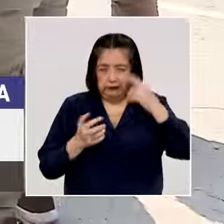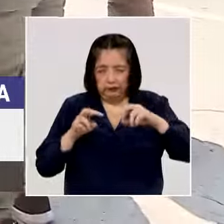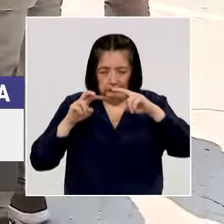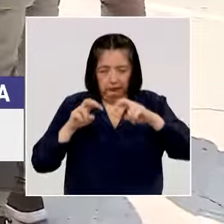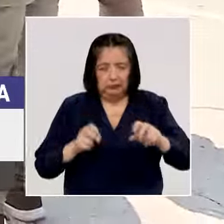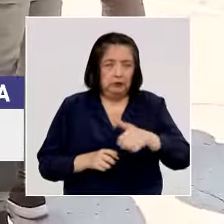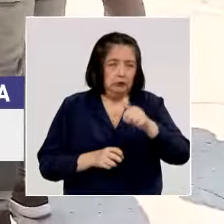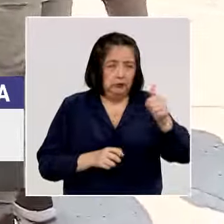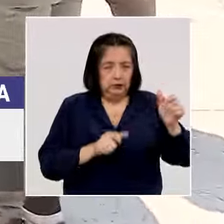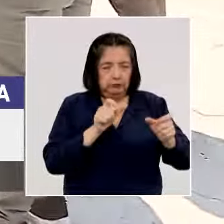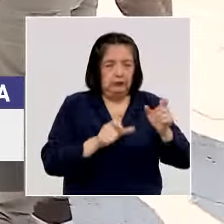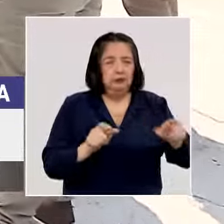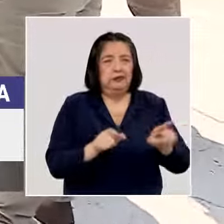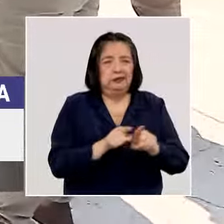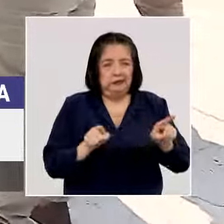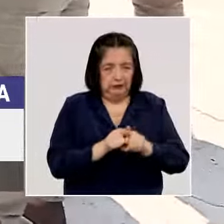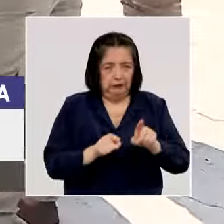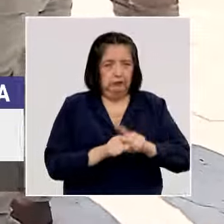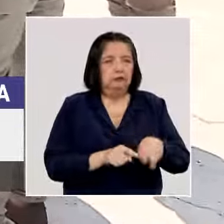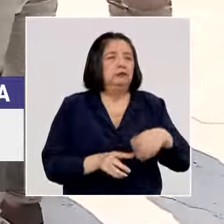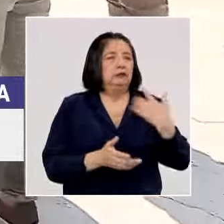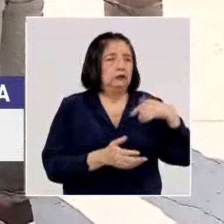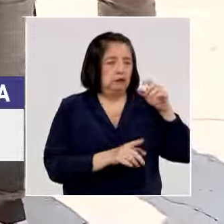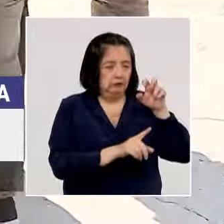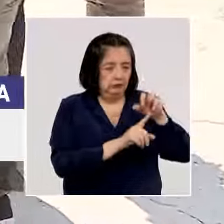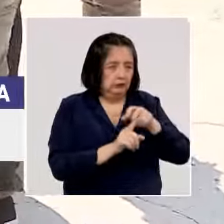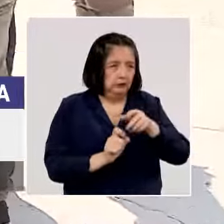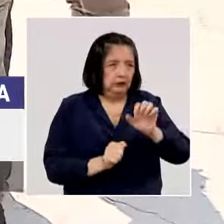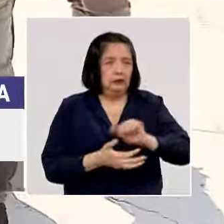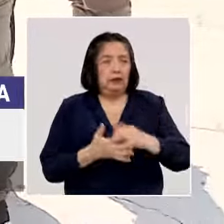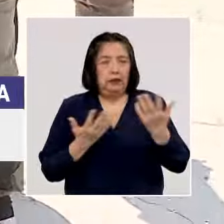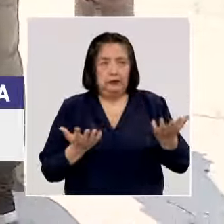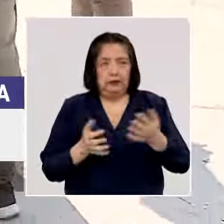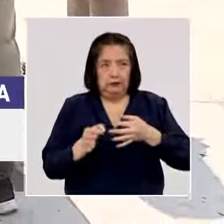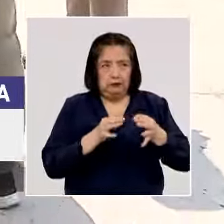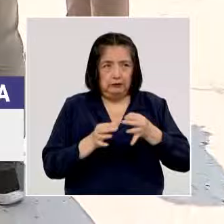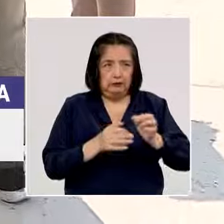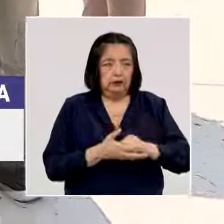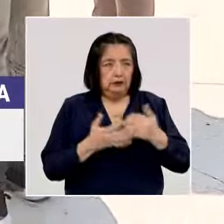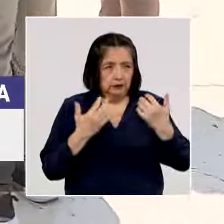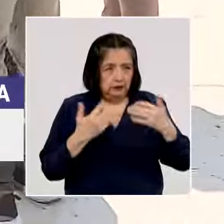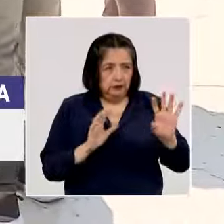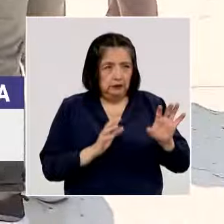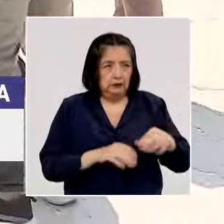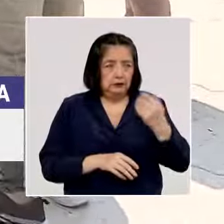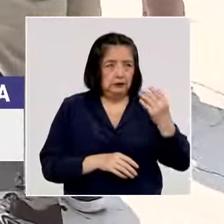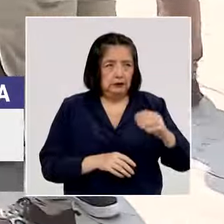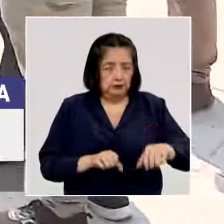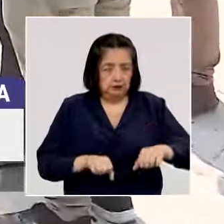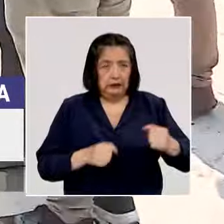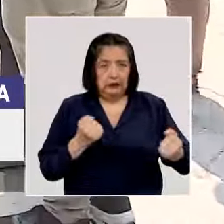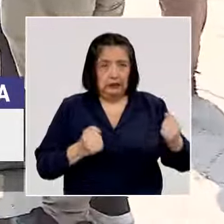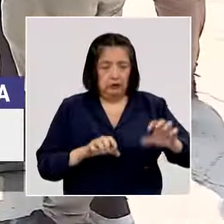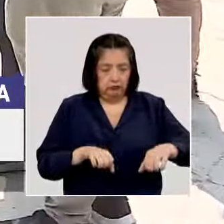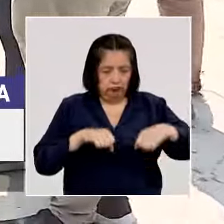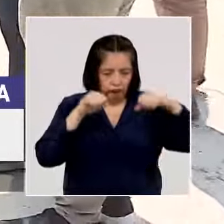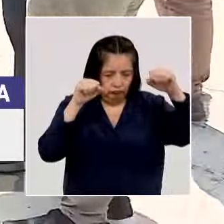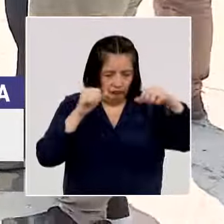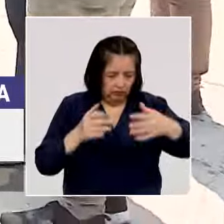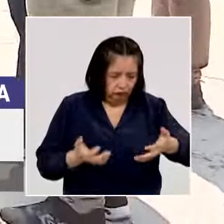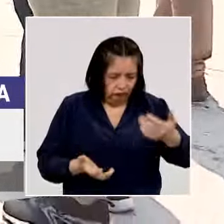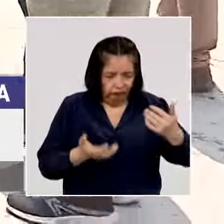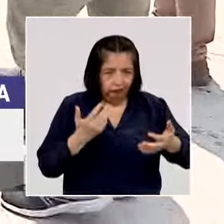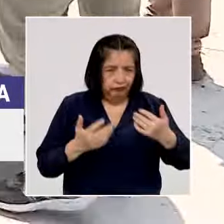continúan otras personas también siendo identificadas. Hay que precisar que se ha hecho la revisión de este vehículo desde hace ya